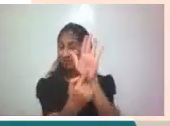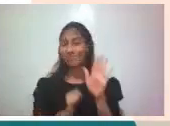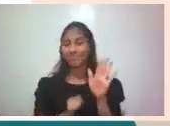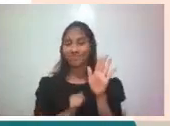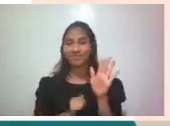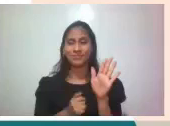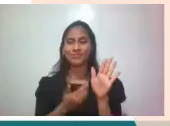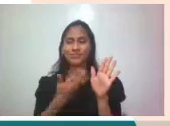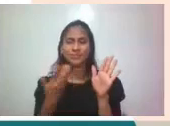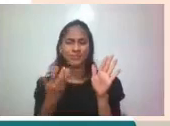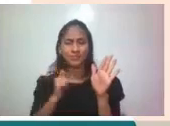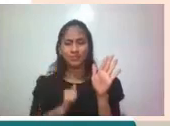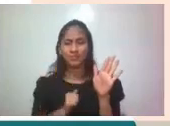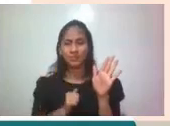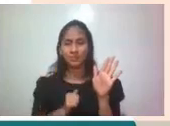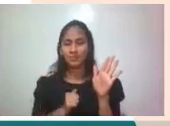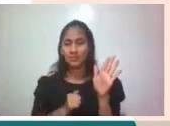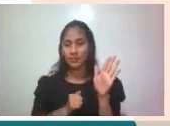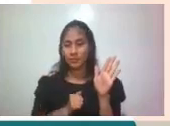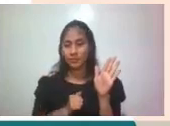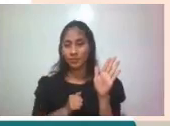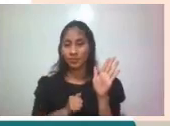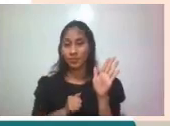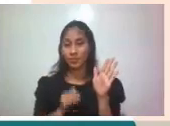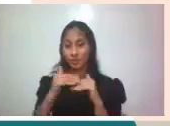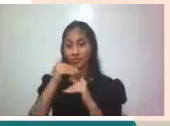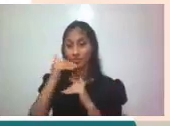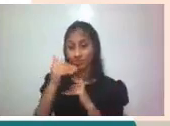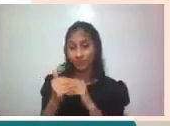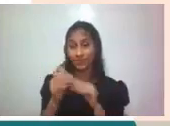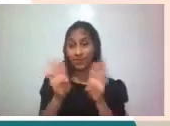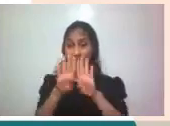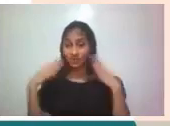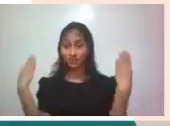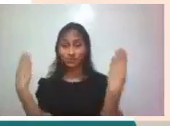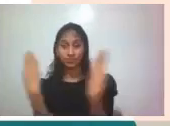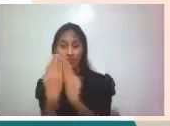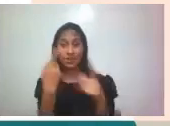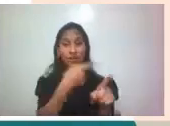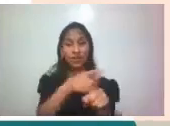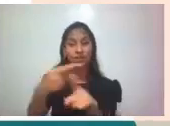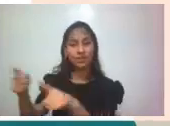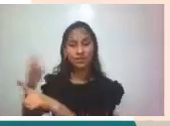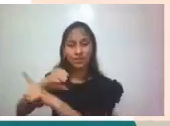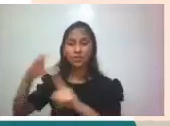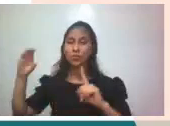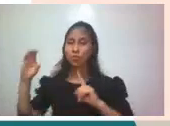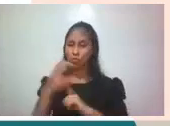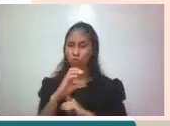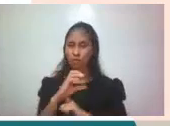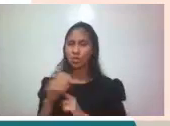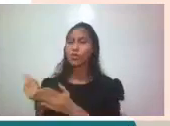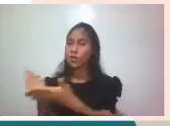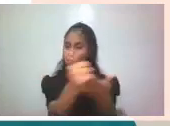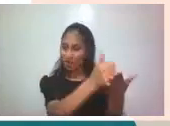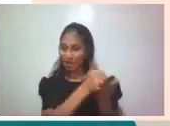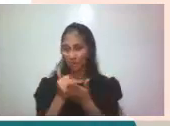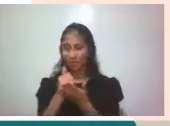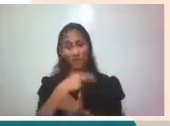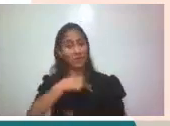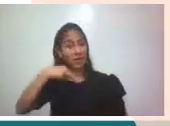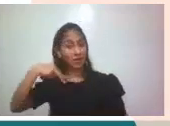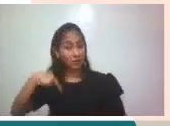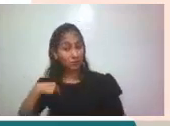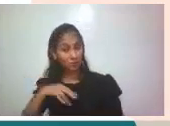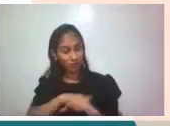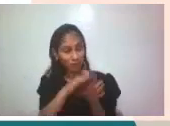Entonces, para destacar, el aula intercultural nos sirve a nosotros para poder prepararnos y poder